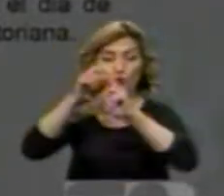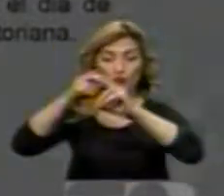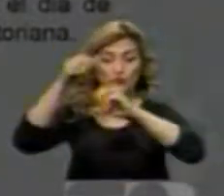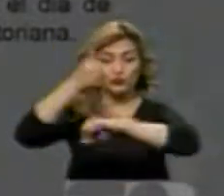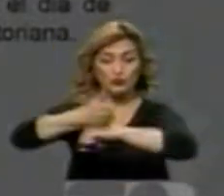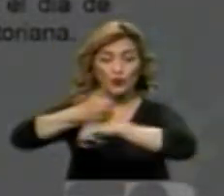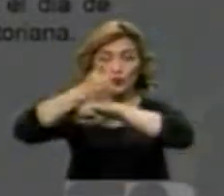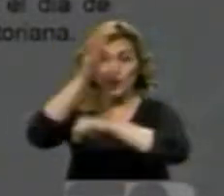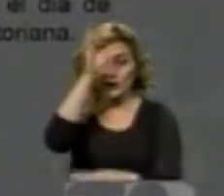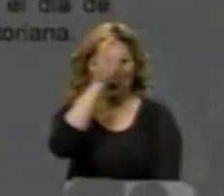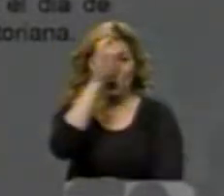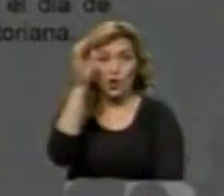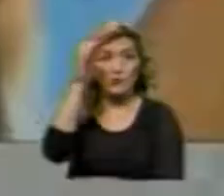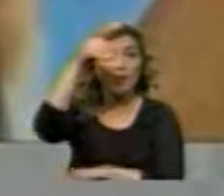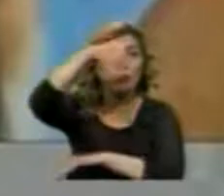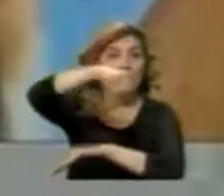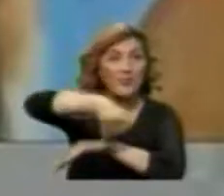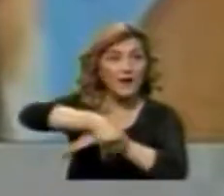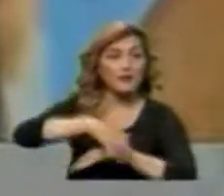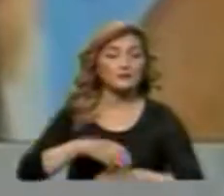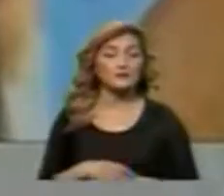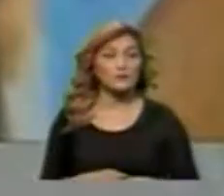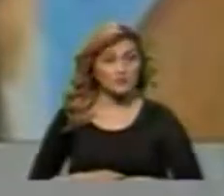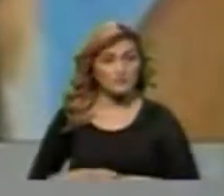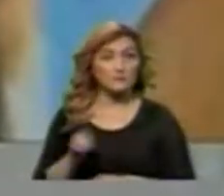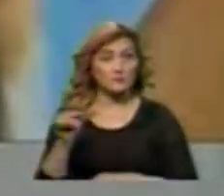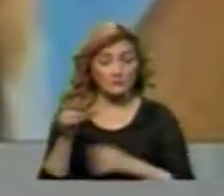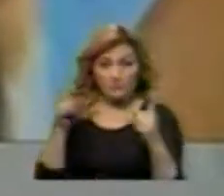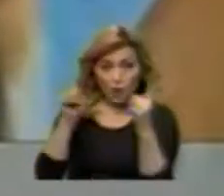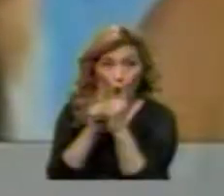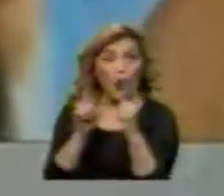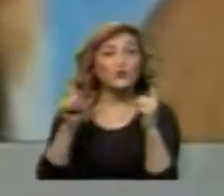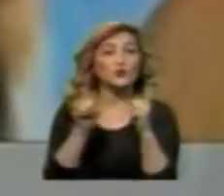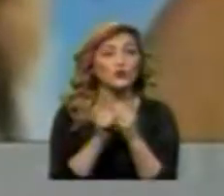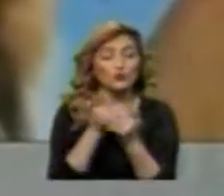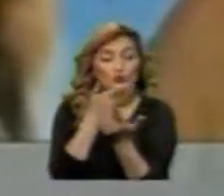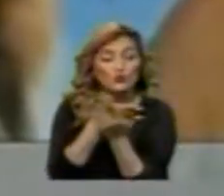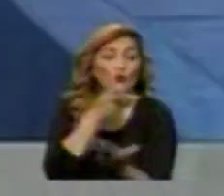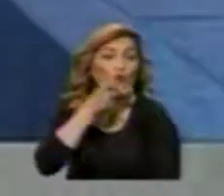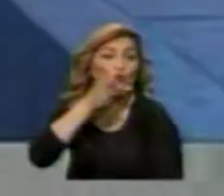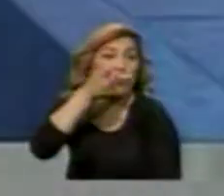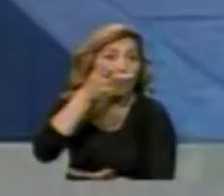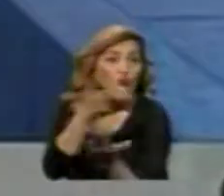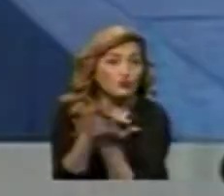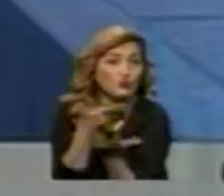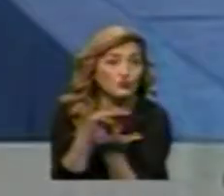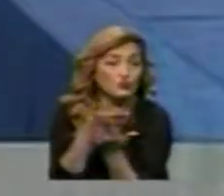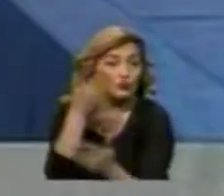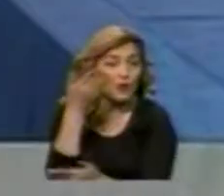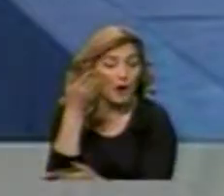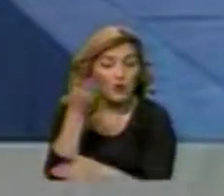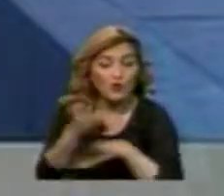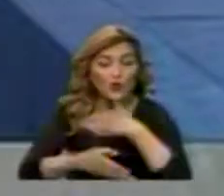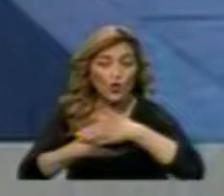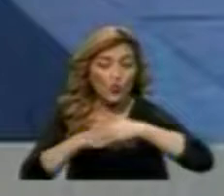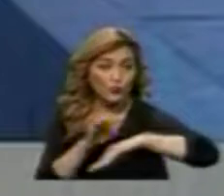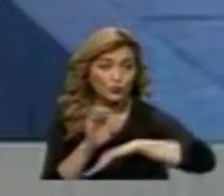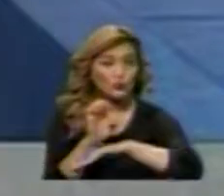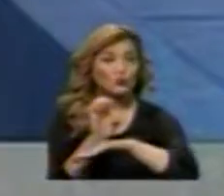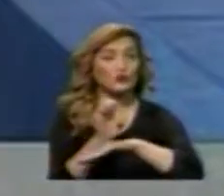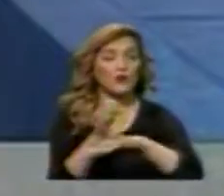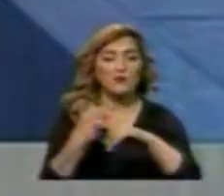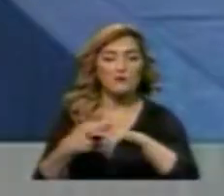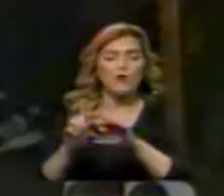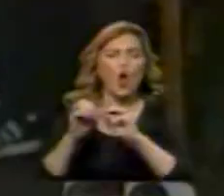Episcopal, pero para la tarde. En este encuentro se va a realizar la presentación pública de las propuestas al país, que de manera colectiva